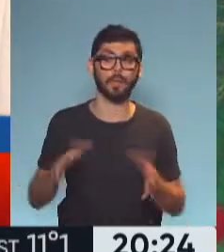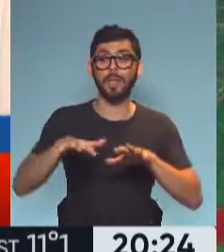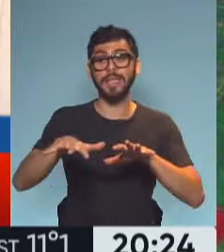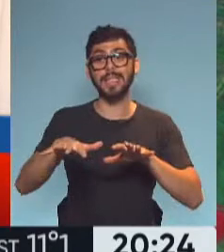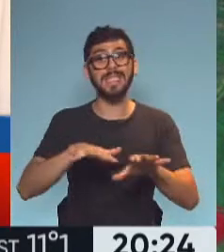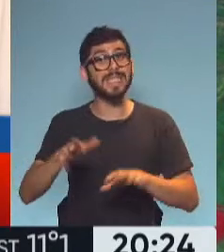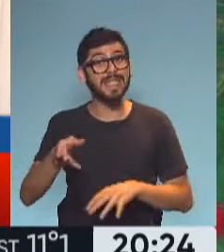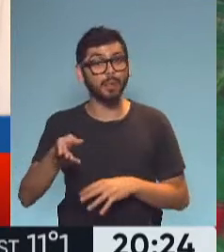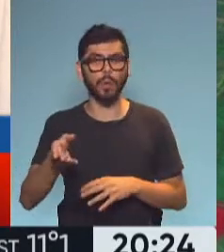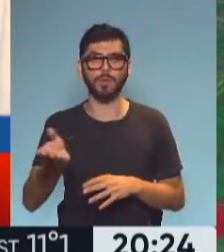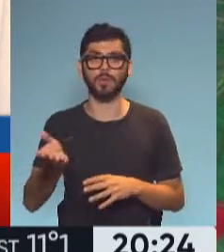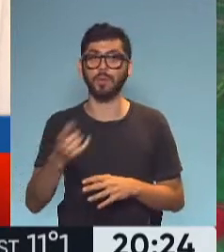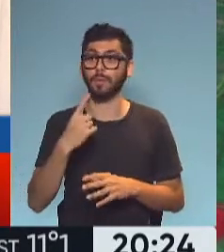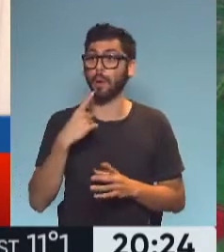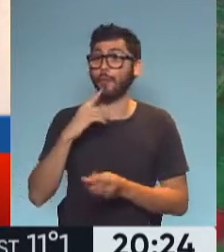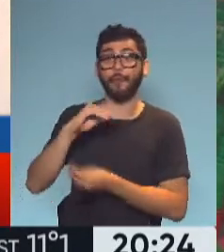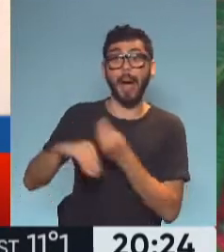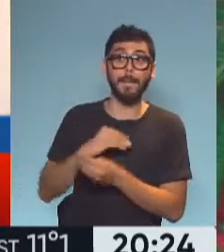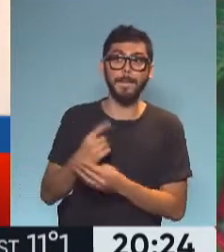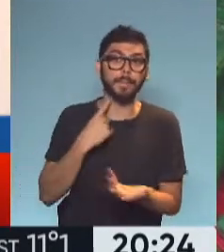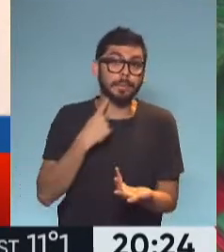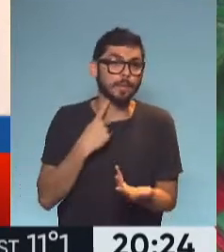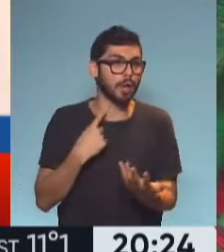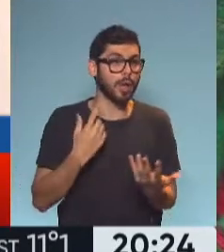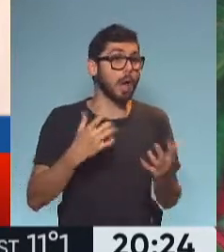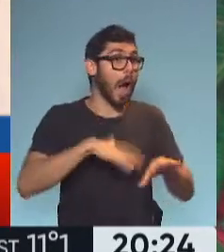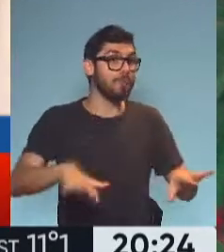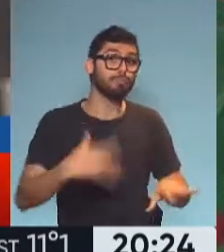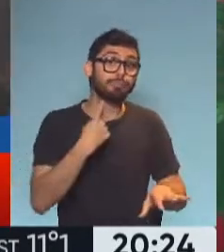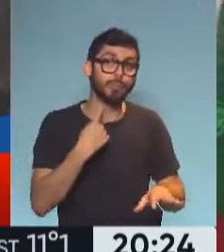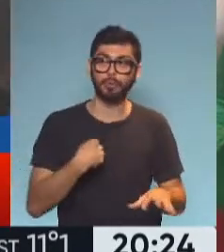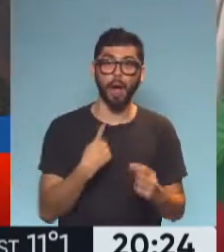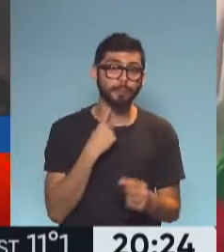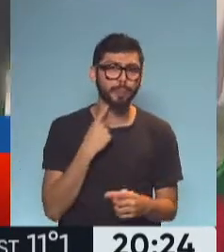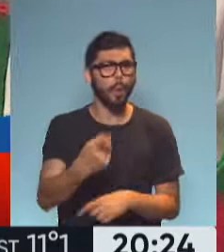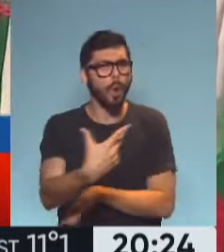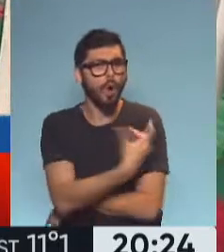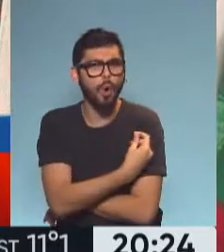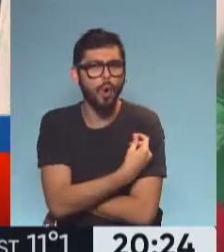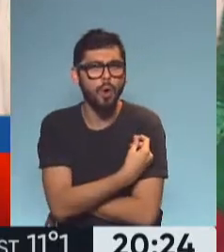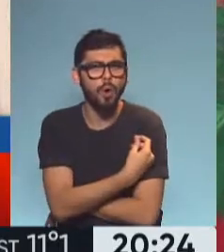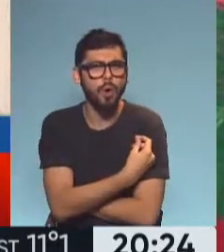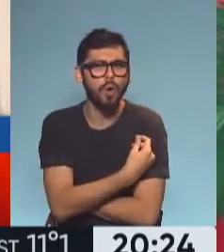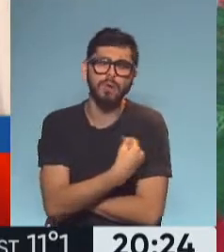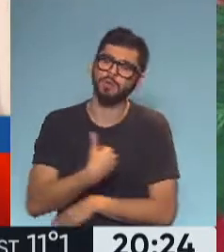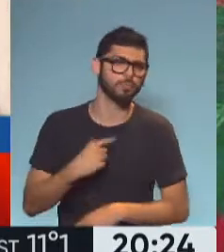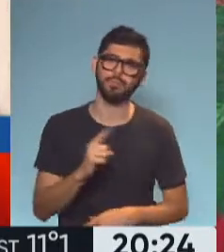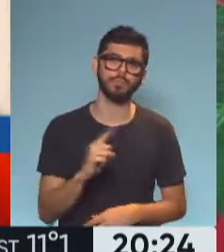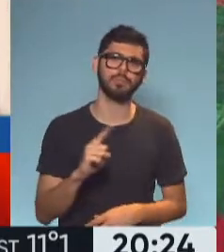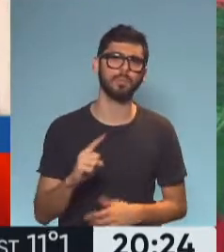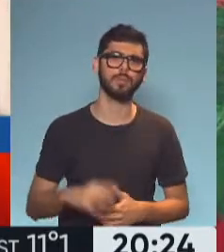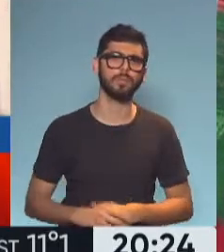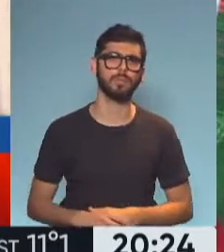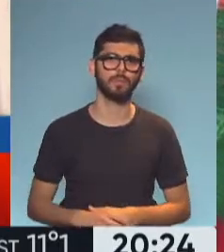situación donde estamos de rehén la familia, las pibas, los pibes y los docentes. ¿Vos estás vacunada como docente?